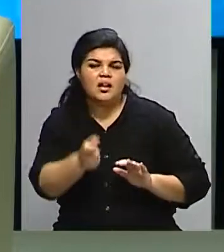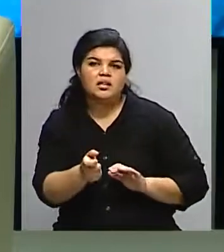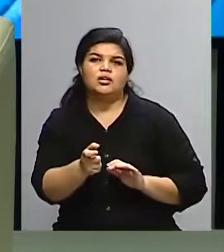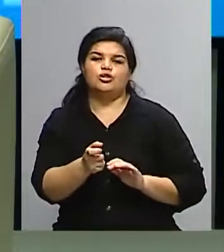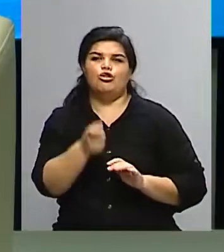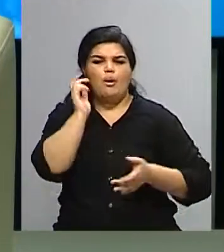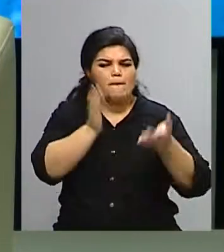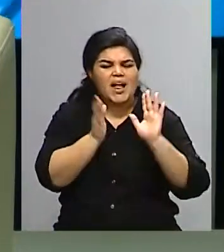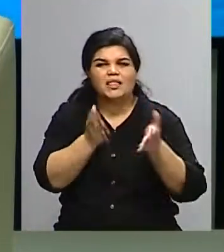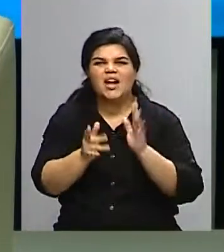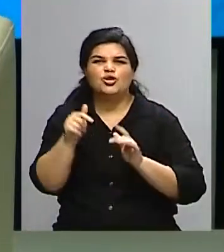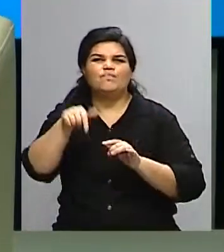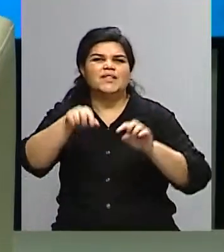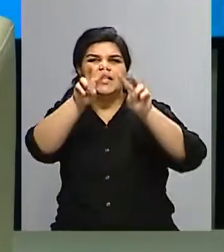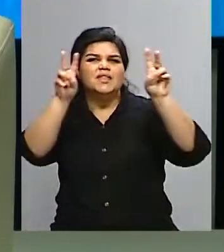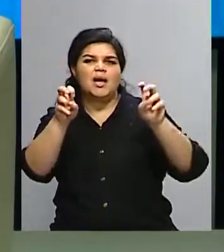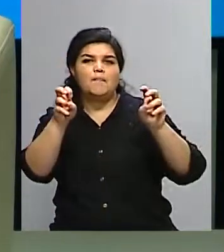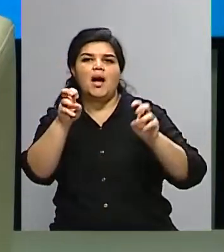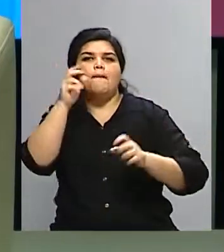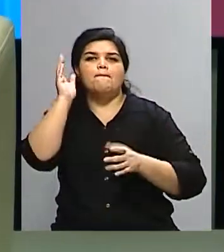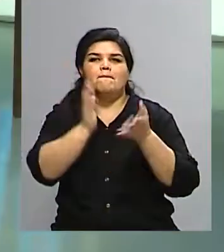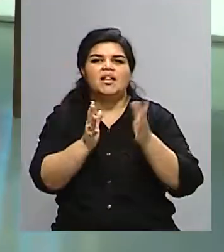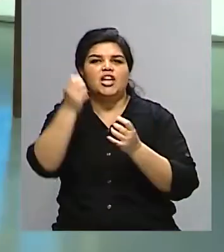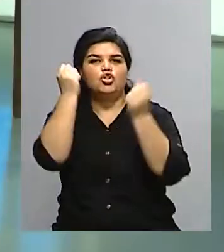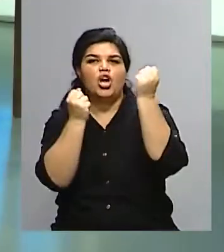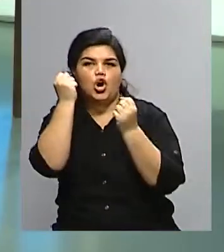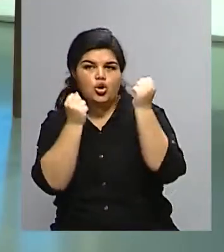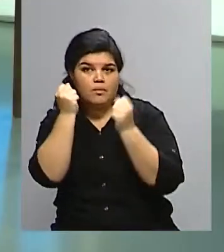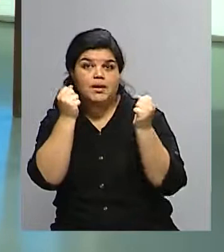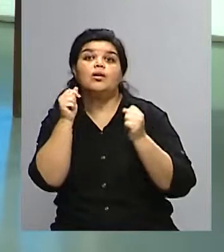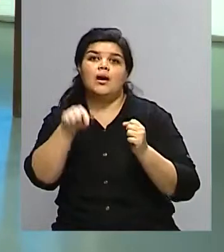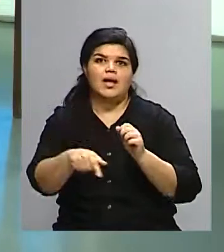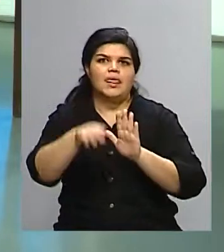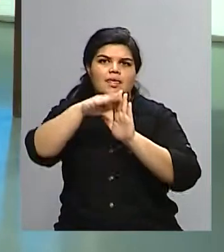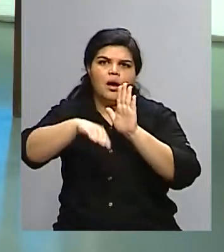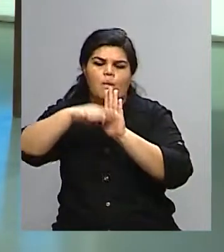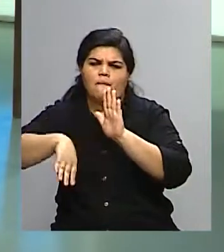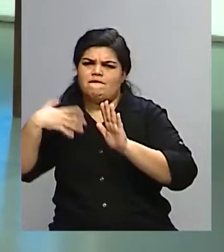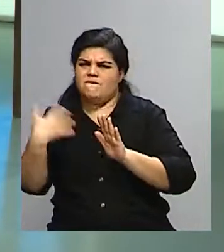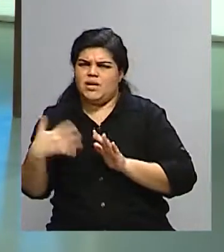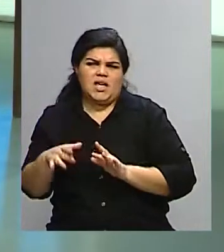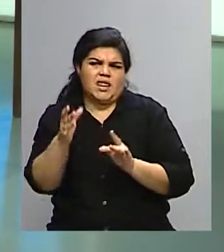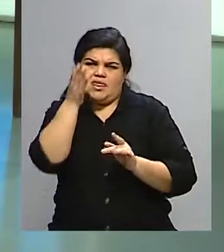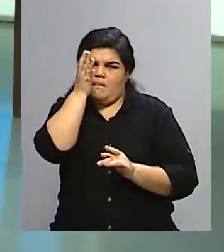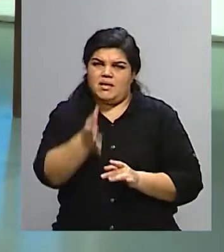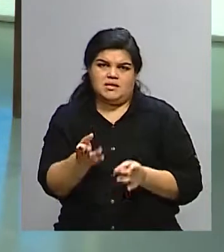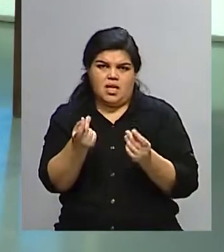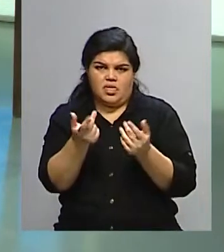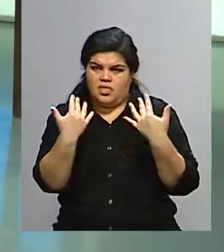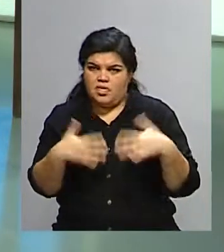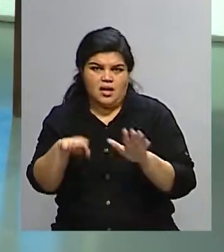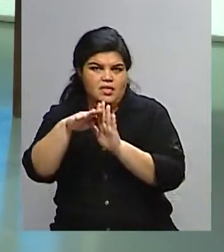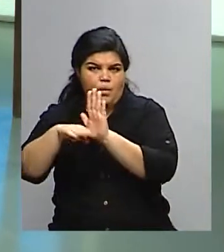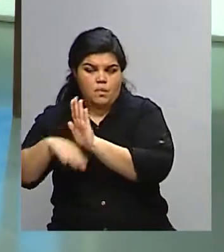de maltrato económico sale mucho dinero por lo general. Te voy a hacer una pregunta que yo creo que la respuesta la